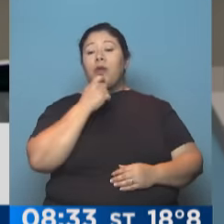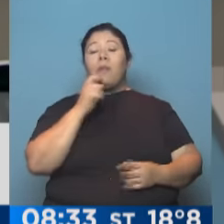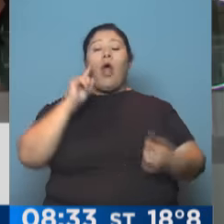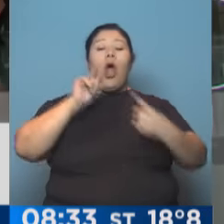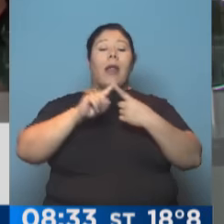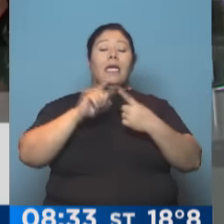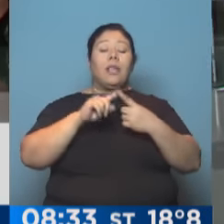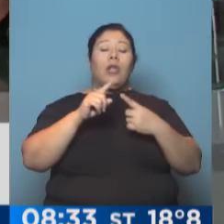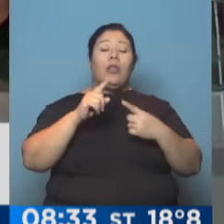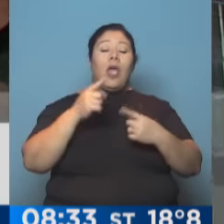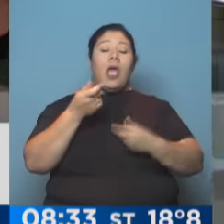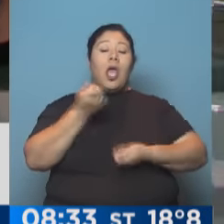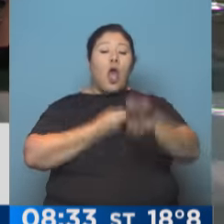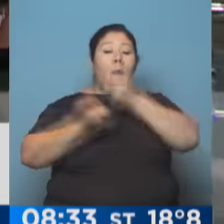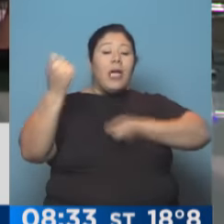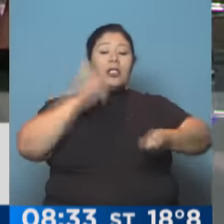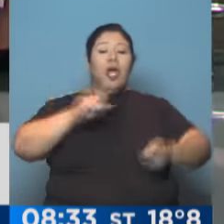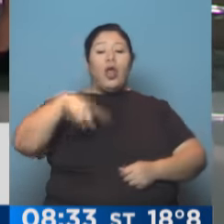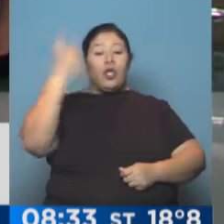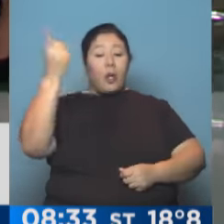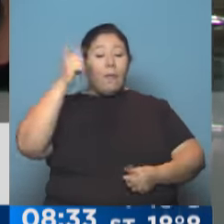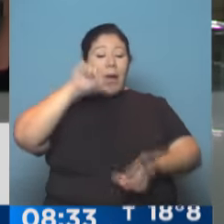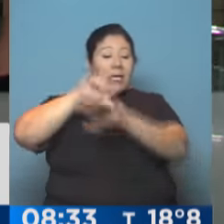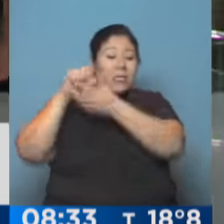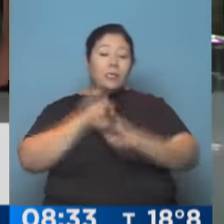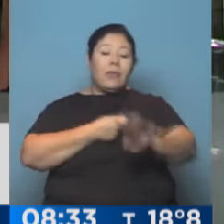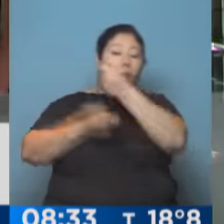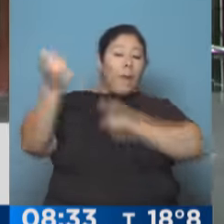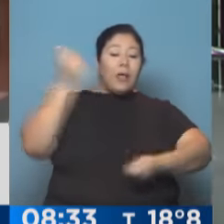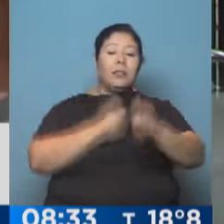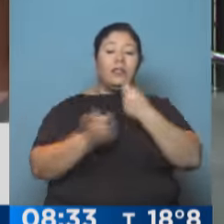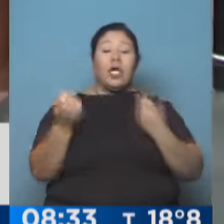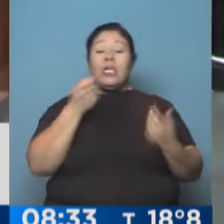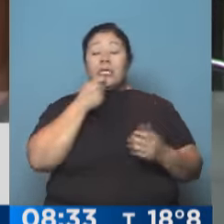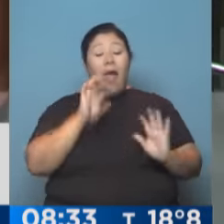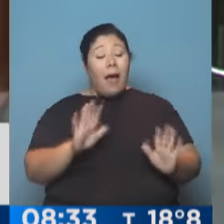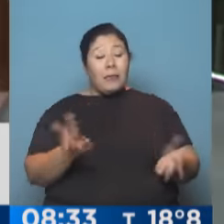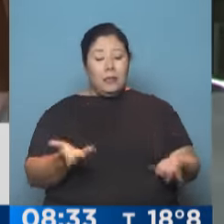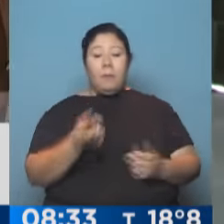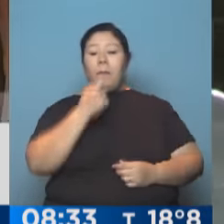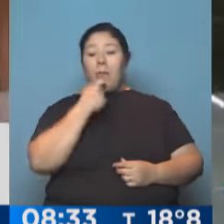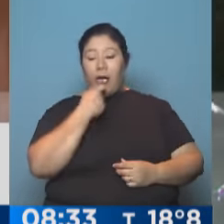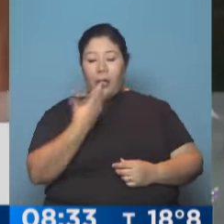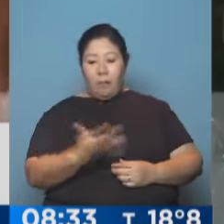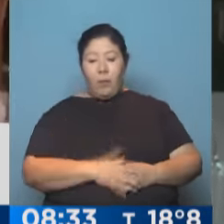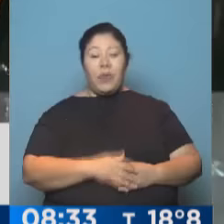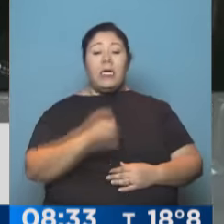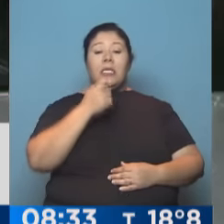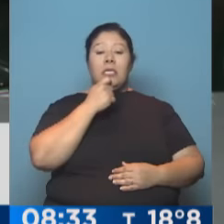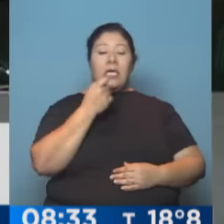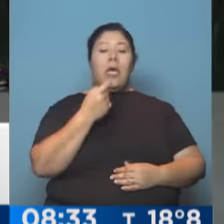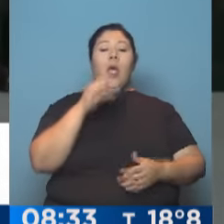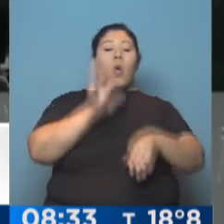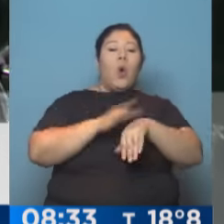haciendo el gobierno como vino haciendo hasta ahora digo todas estas medidas que uno escucha que le echan la